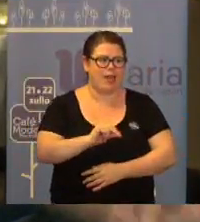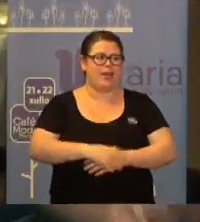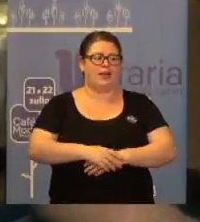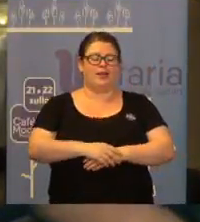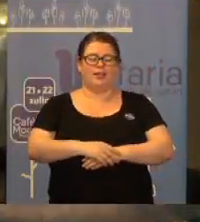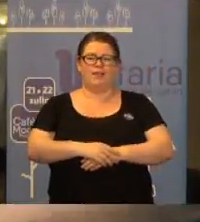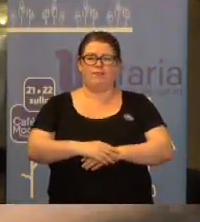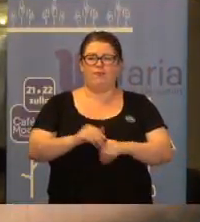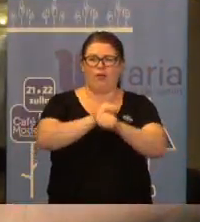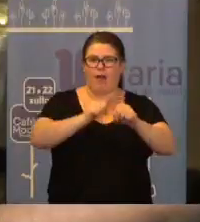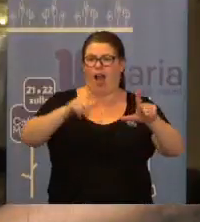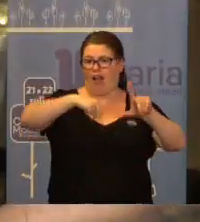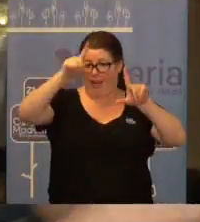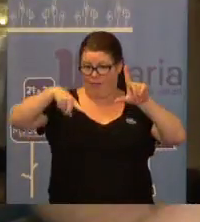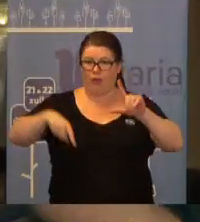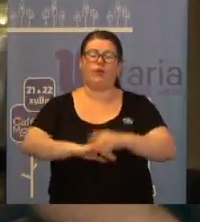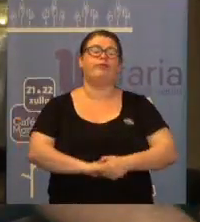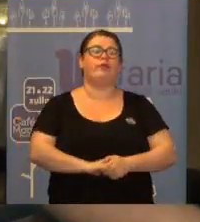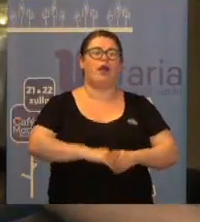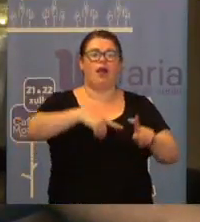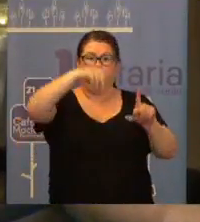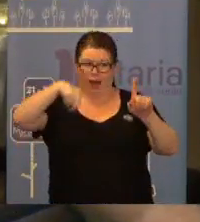especie de gráfico,